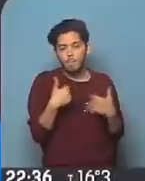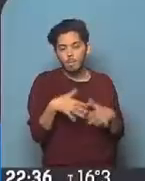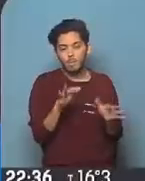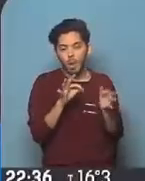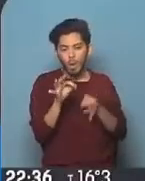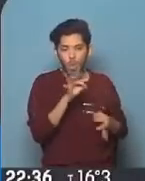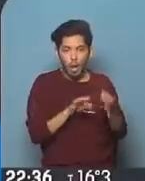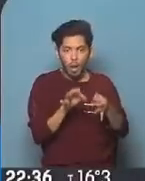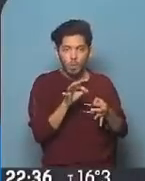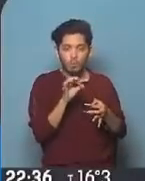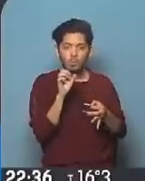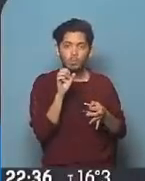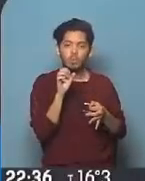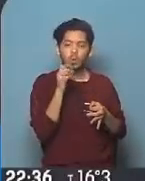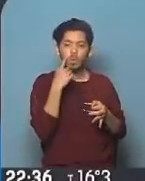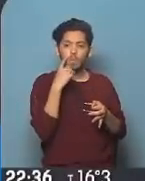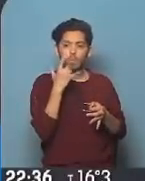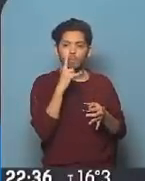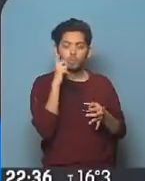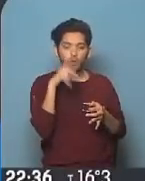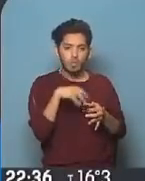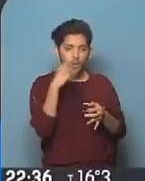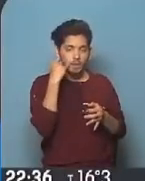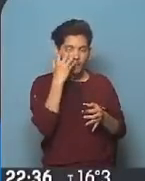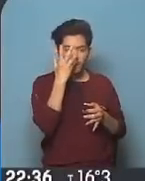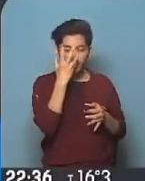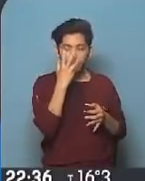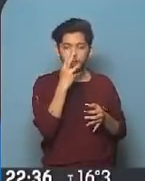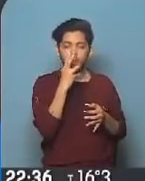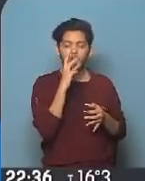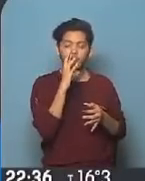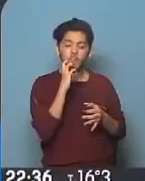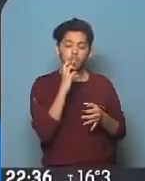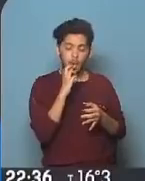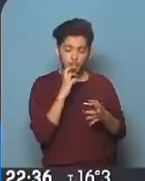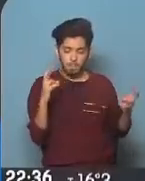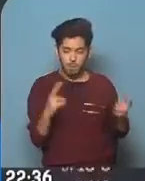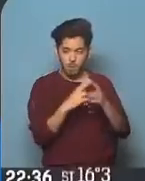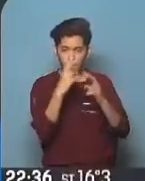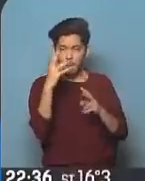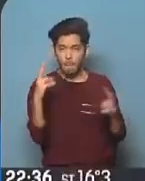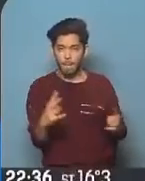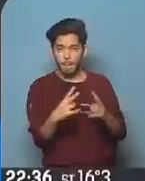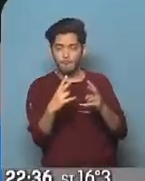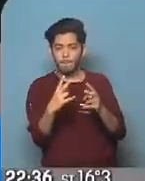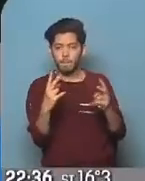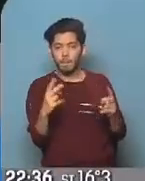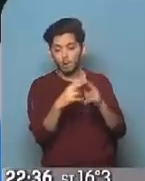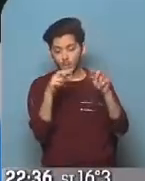diálogo. Vladimir Putin y Donald Trump se pueden llegar a ver en París. Y si no se ven en París, se van a